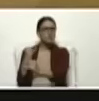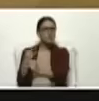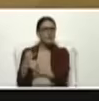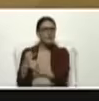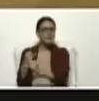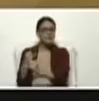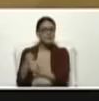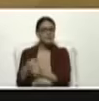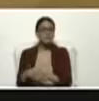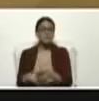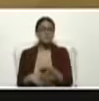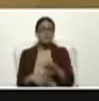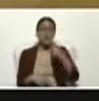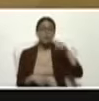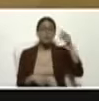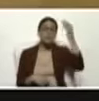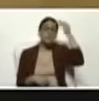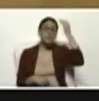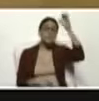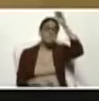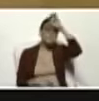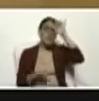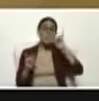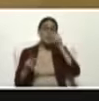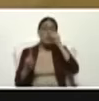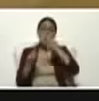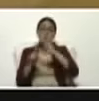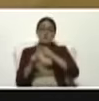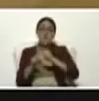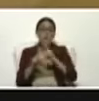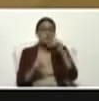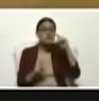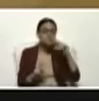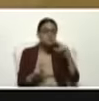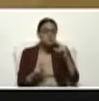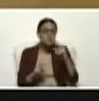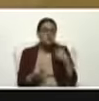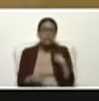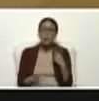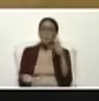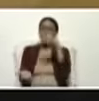¿Y quién iba a pensar que ese muchacho de 20 años, David, iba a salir